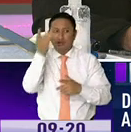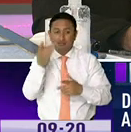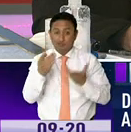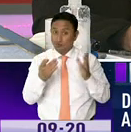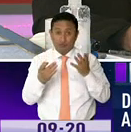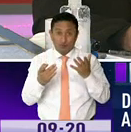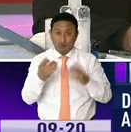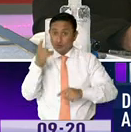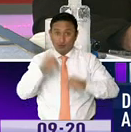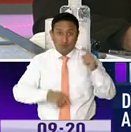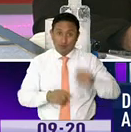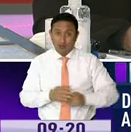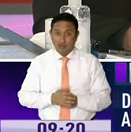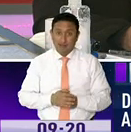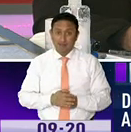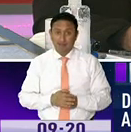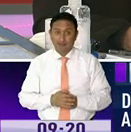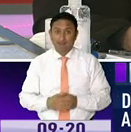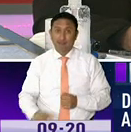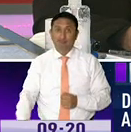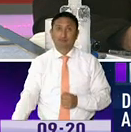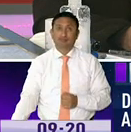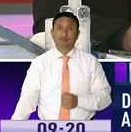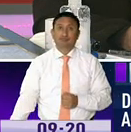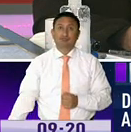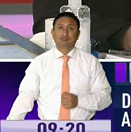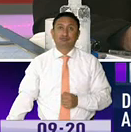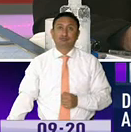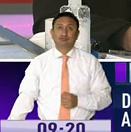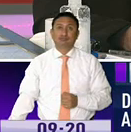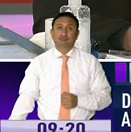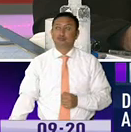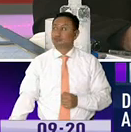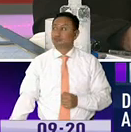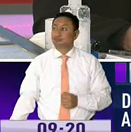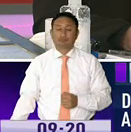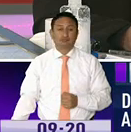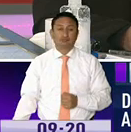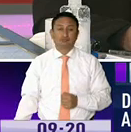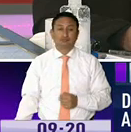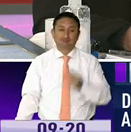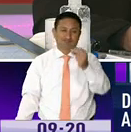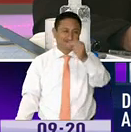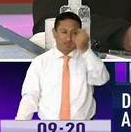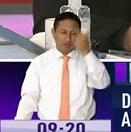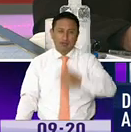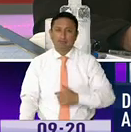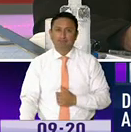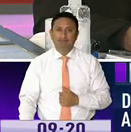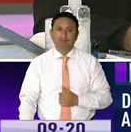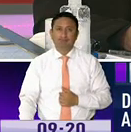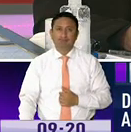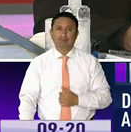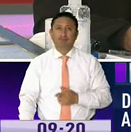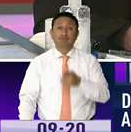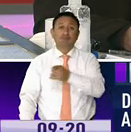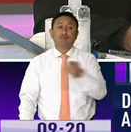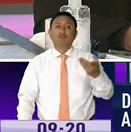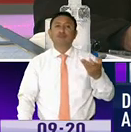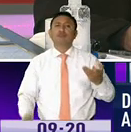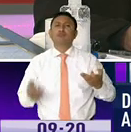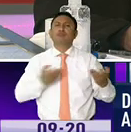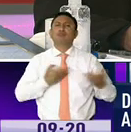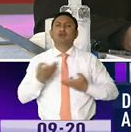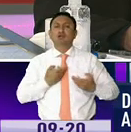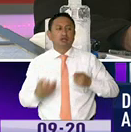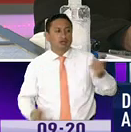justificativo de que exista especulación, peor, incremento de precios. Rápidamente, secretario, pero si es la tienda de la esquina, ¿qué tiene que